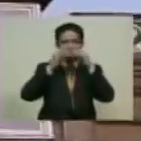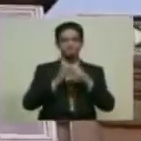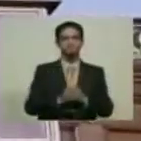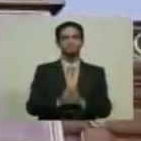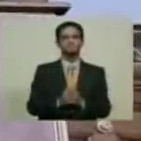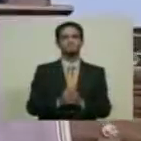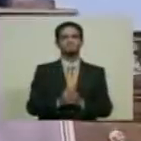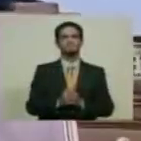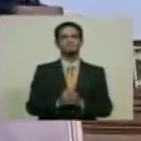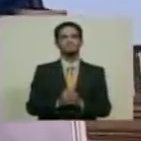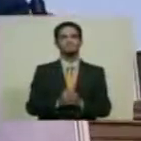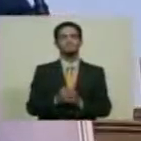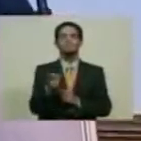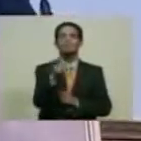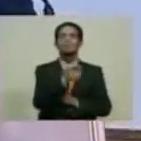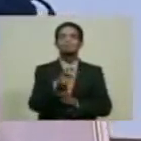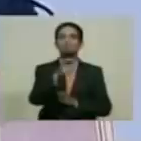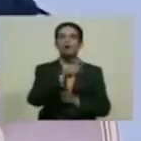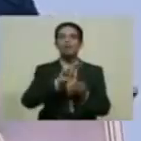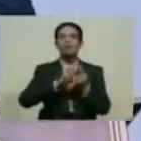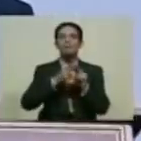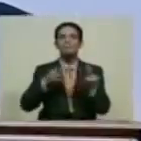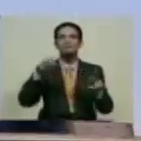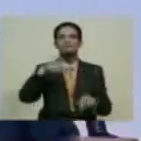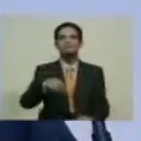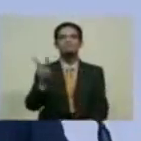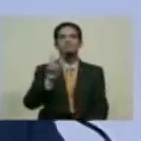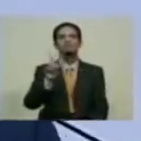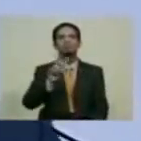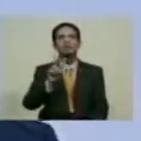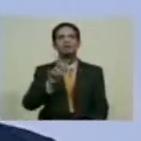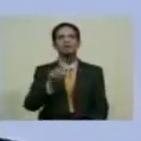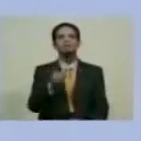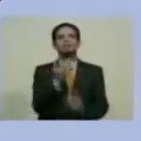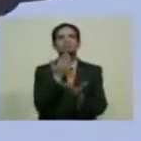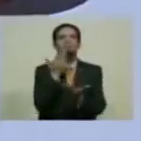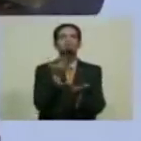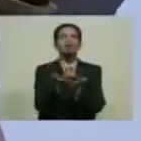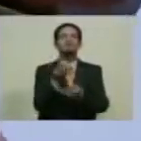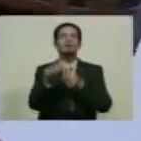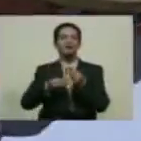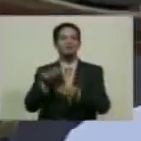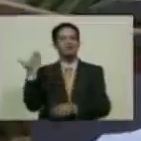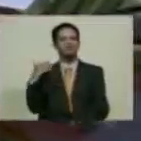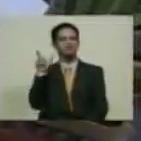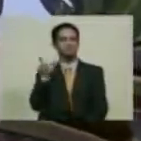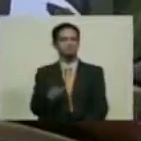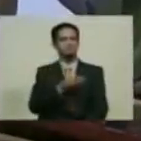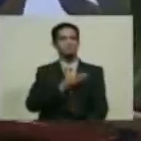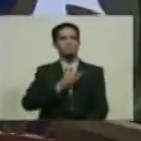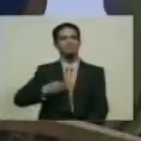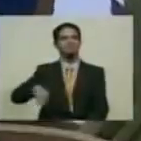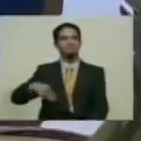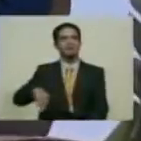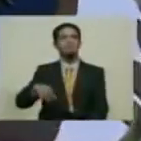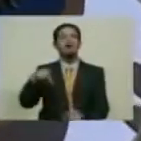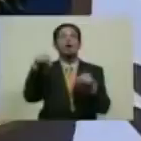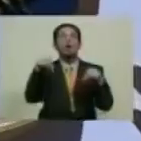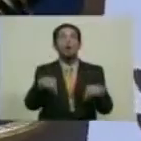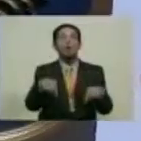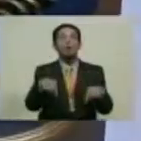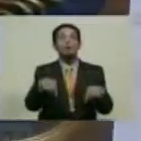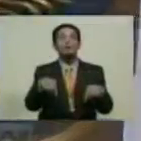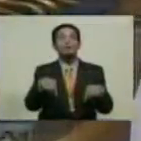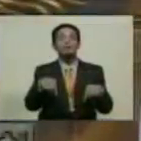y buscar la paz de nuestro país junto a la propuesta hecha por nuestro compañero presidente Nicolás Maduro. Hoy, compañero